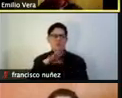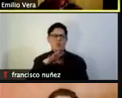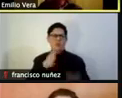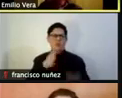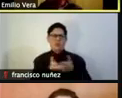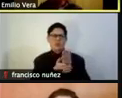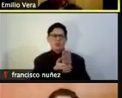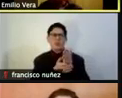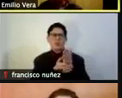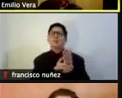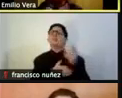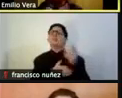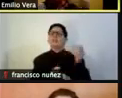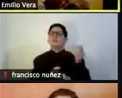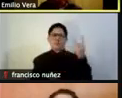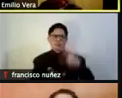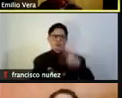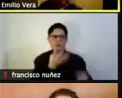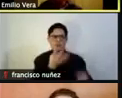ejemplo.